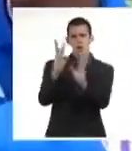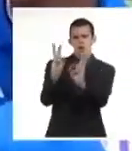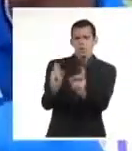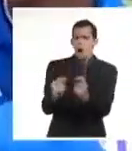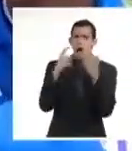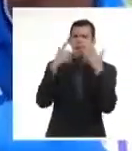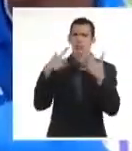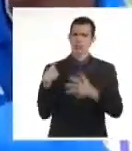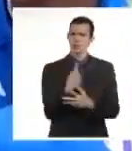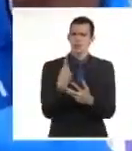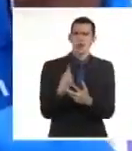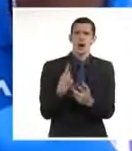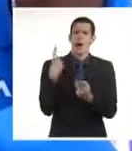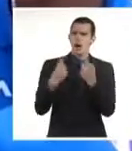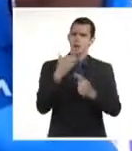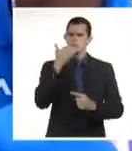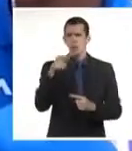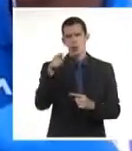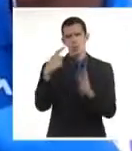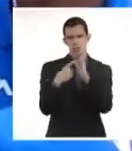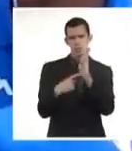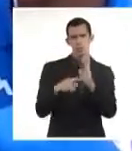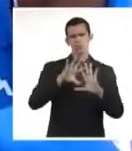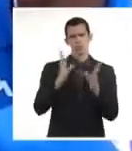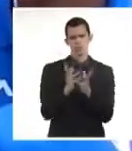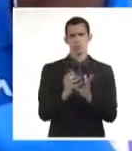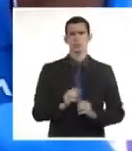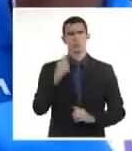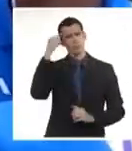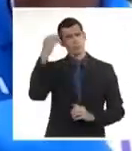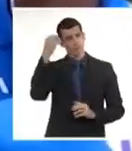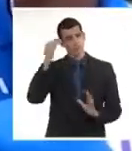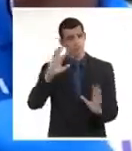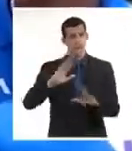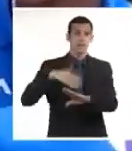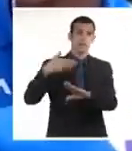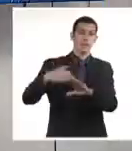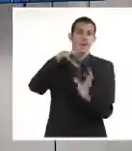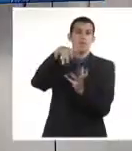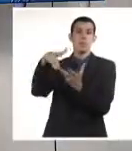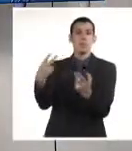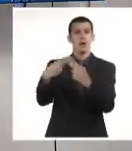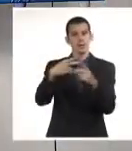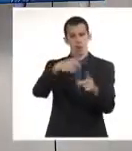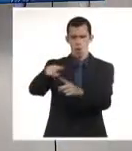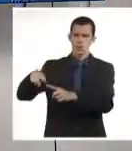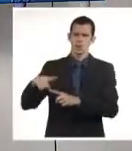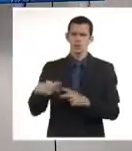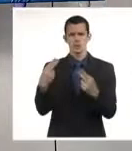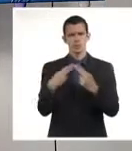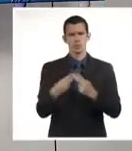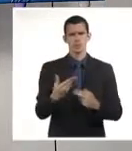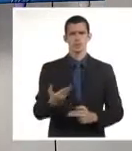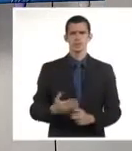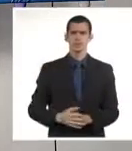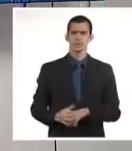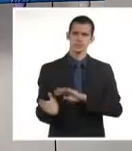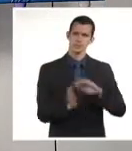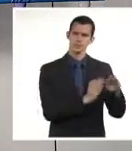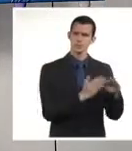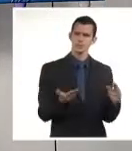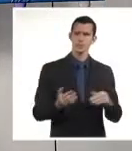un gran resultado en la competencia que se avecina y luego mundial y varias competencias el playa girón de boxeo